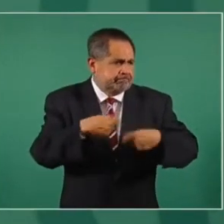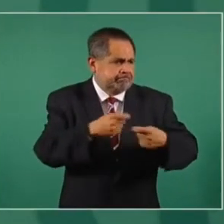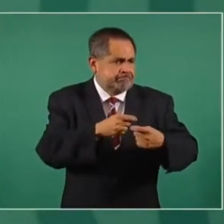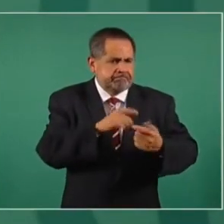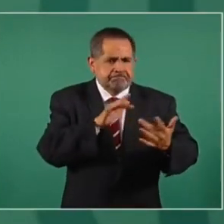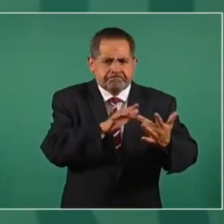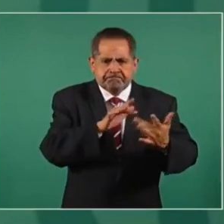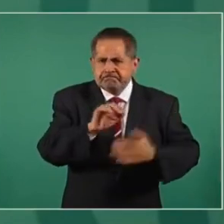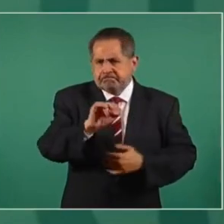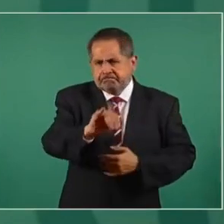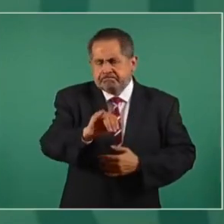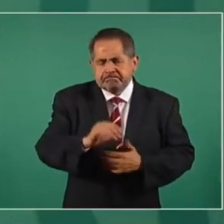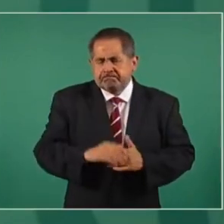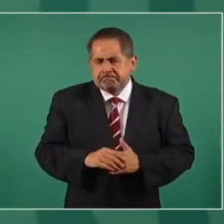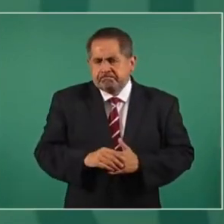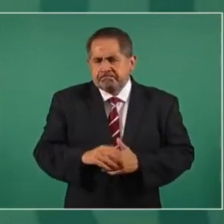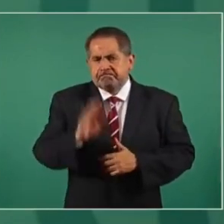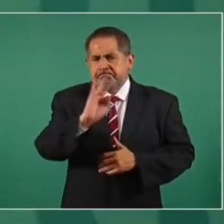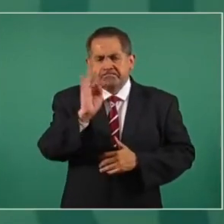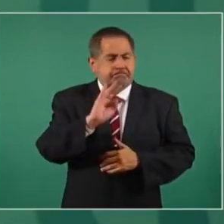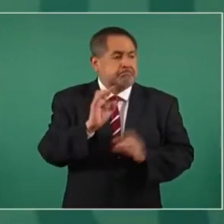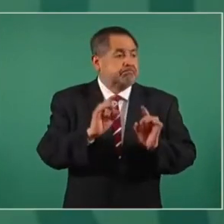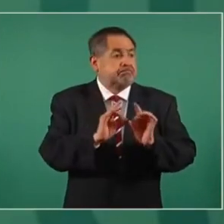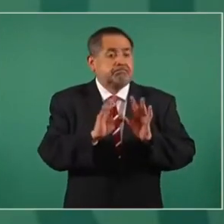cuando hay